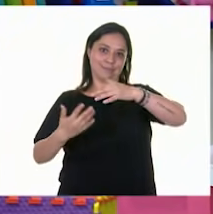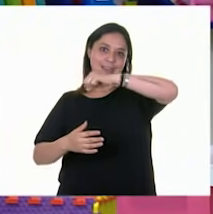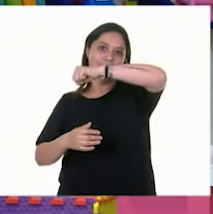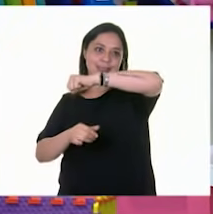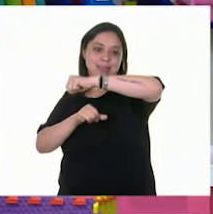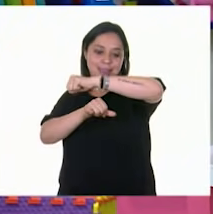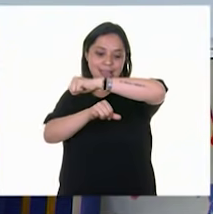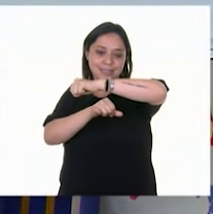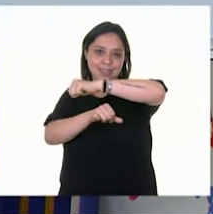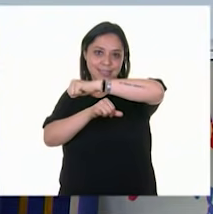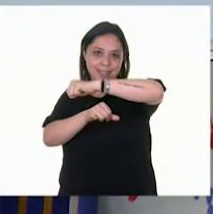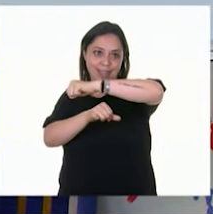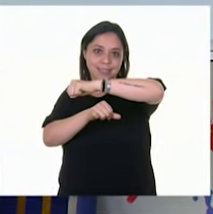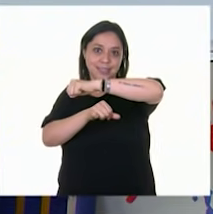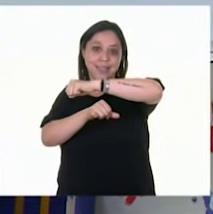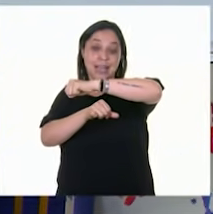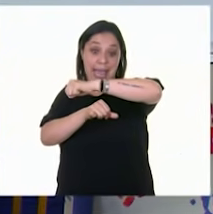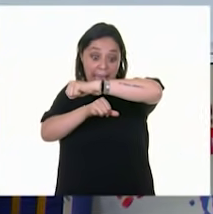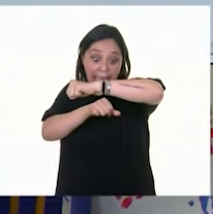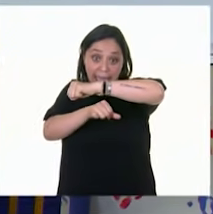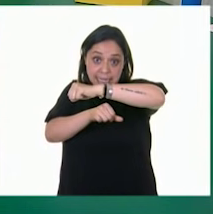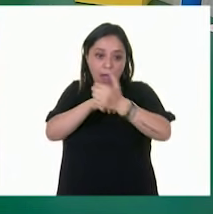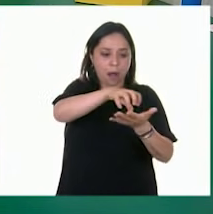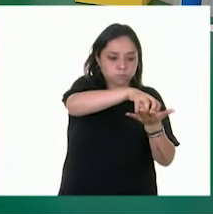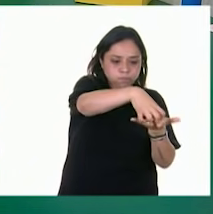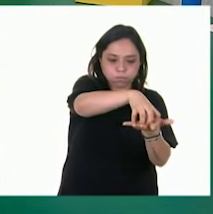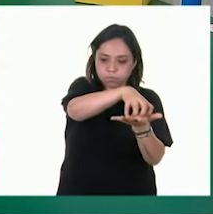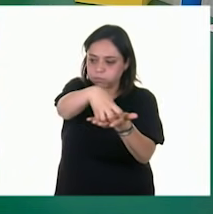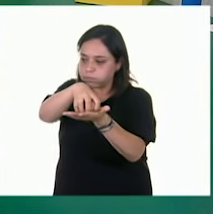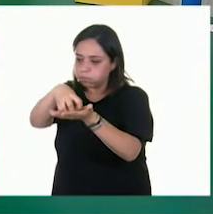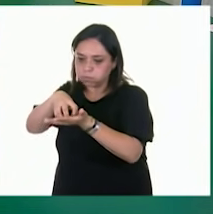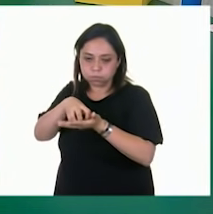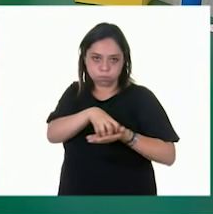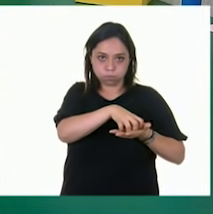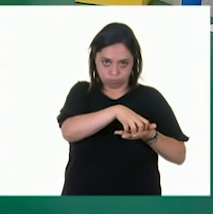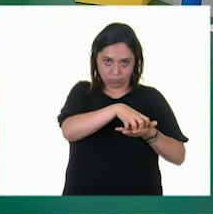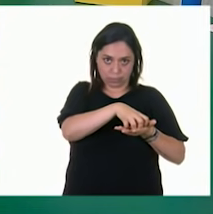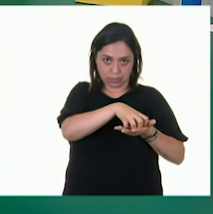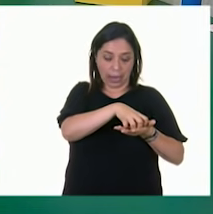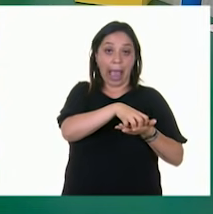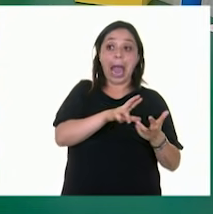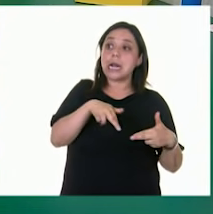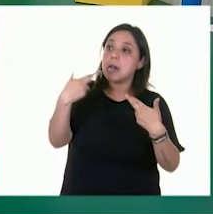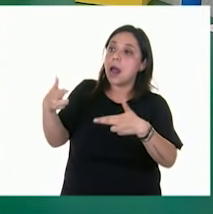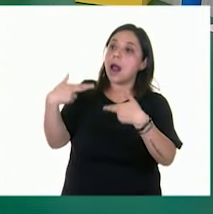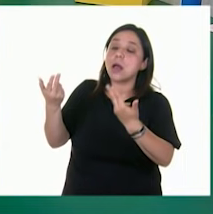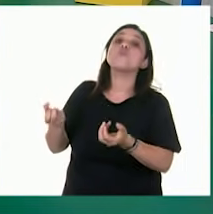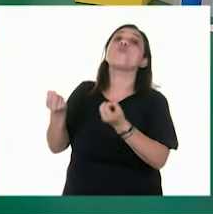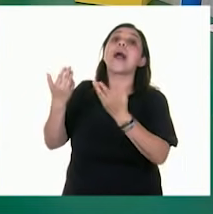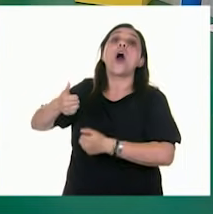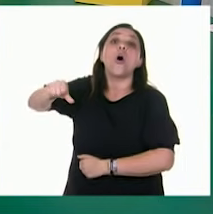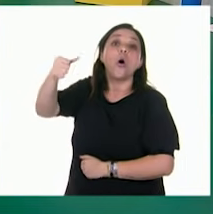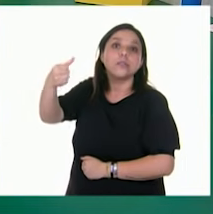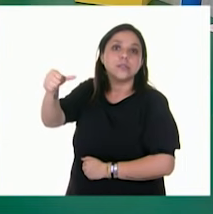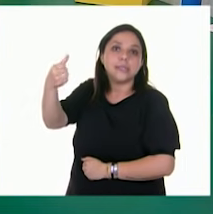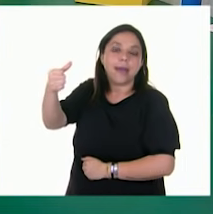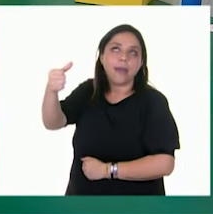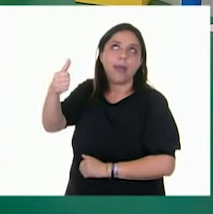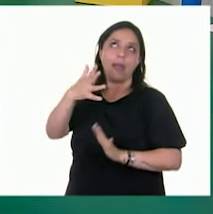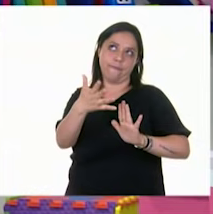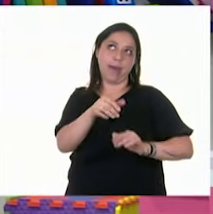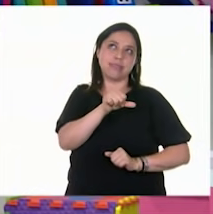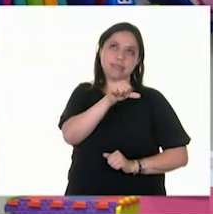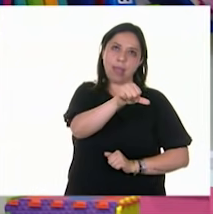decir que... Gracias, de las 16 que realizó, 11 las iba a regalar a sus tíos. Entonces, de